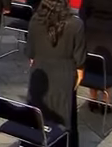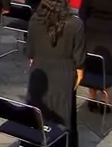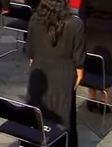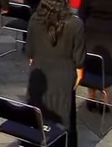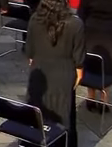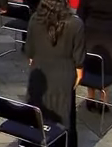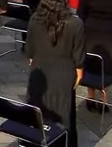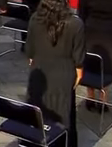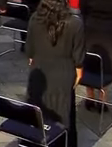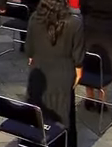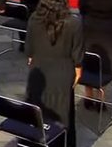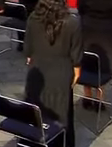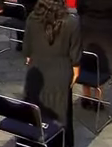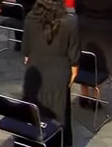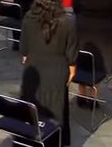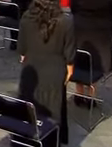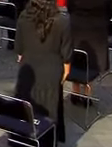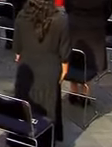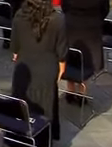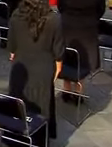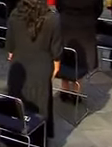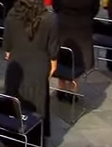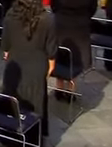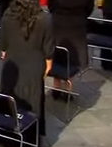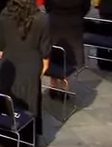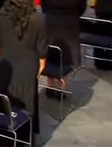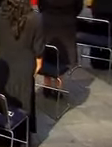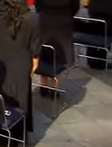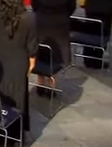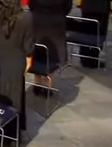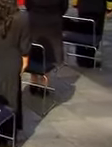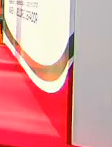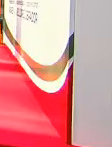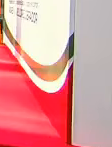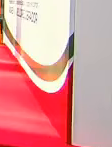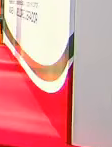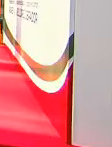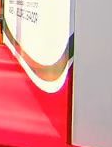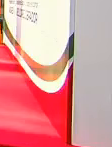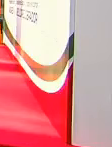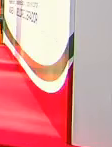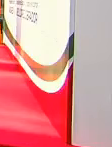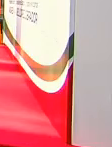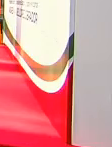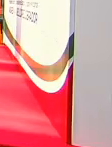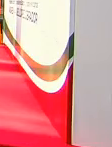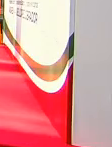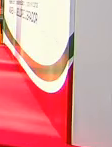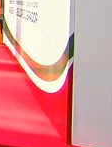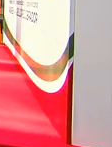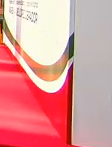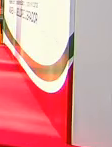El presidente de la República se dirige a la escolta de bandera para despedirse de nuestra enseña nacional.